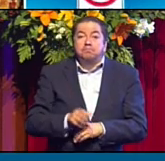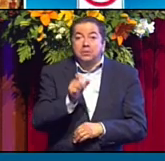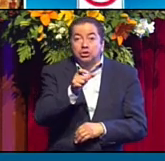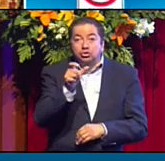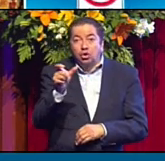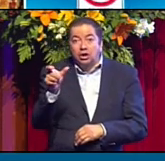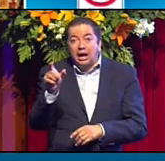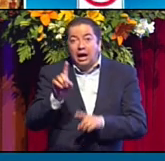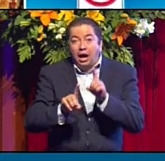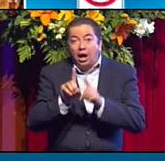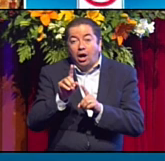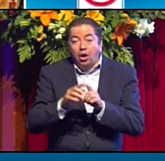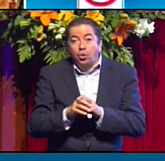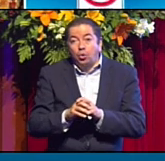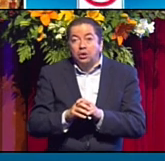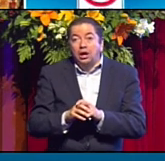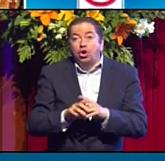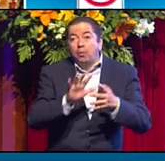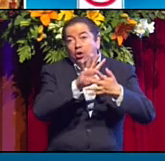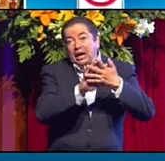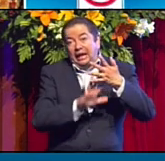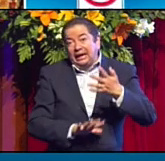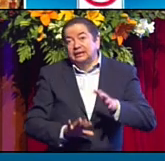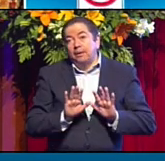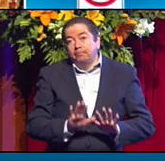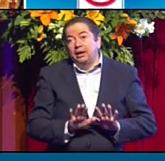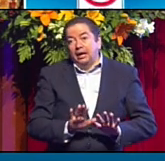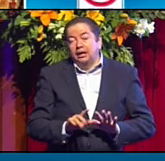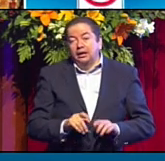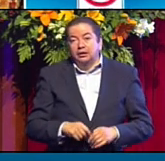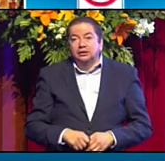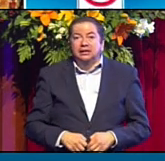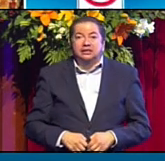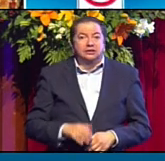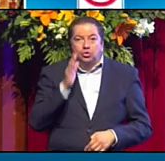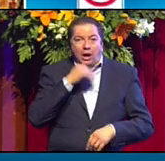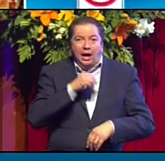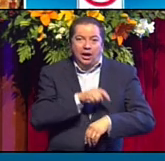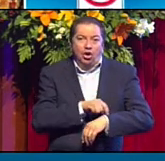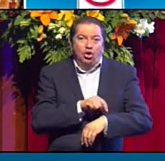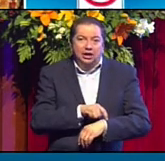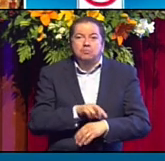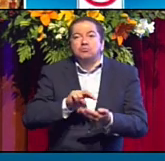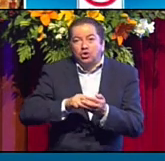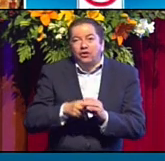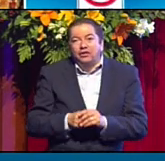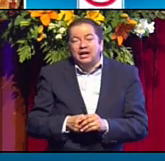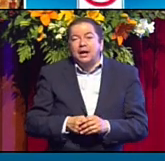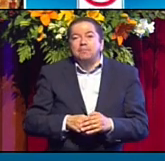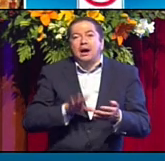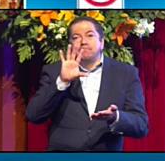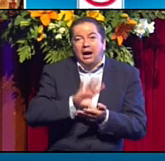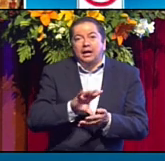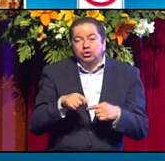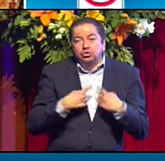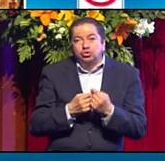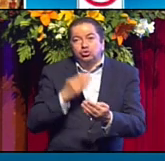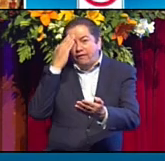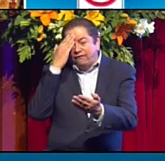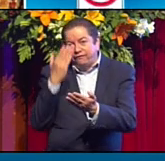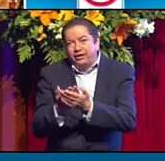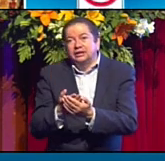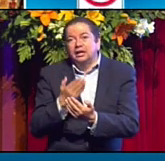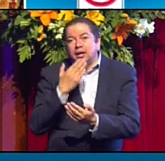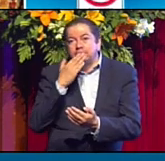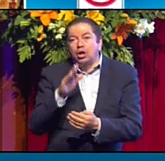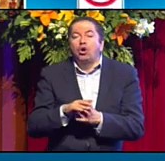dice, la dejamos a la lista de espera porque no le estamos dando hora. Es un problema que tiene el país, que estamos tratando de enfrentarlo con las mejores formas. El